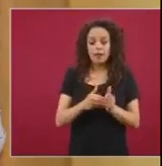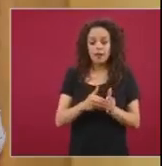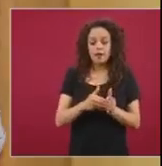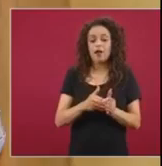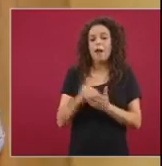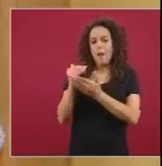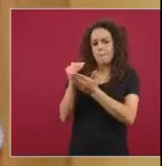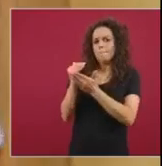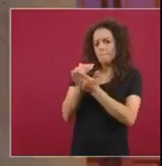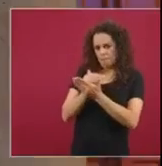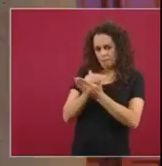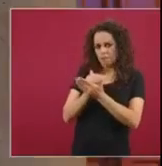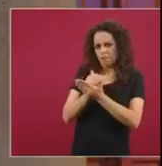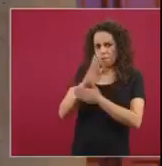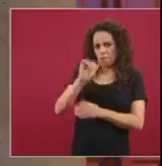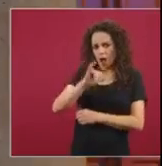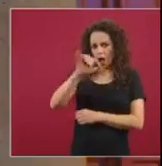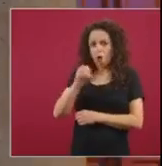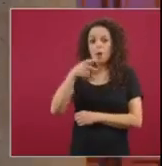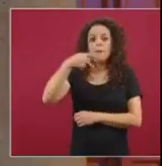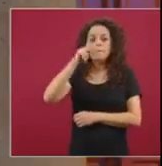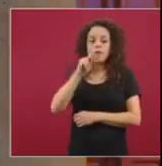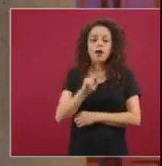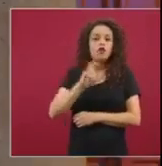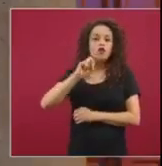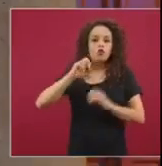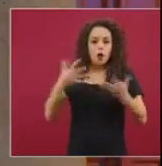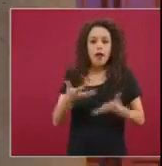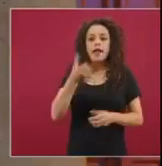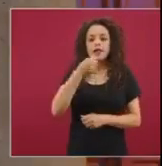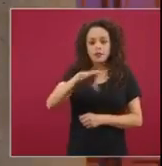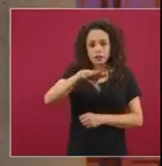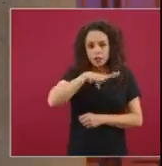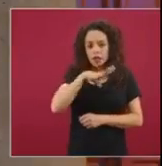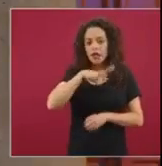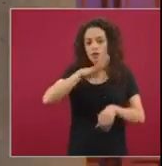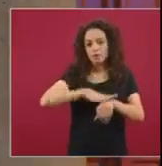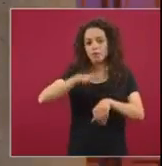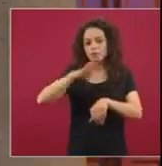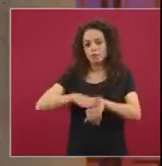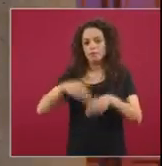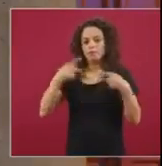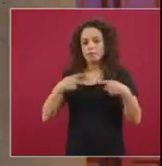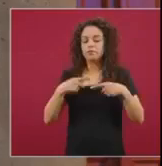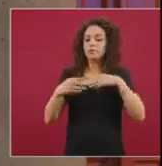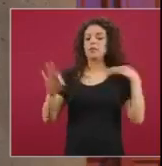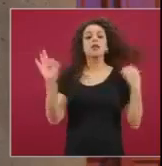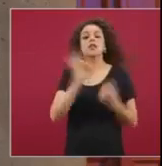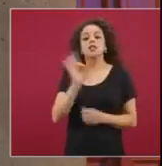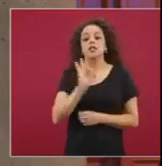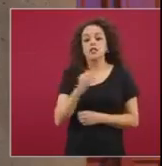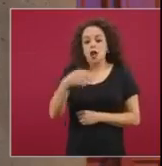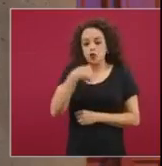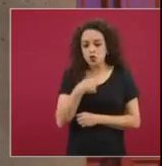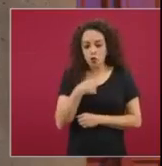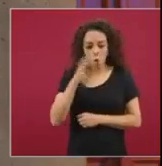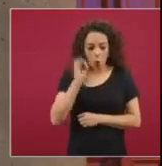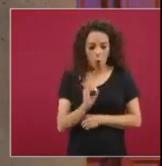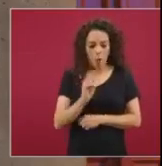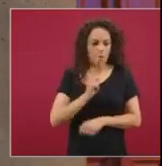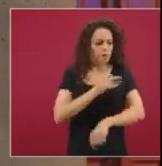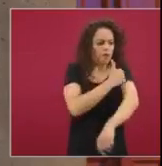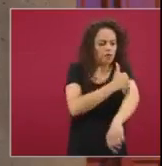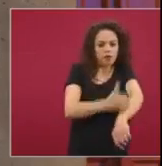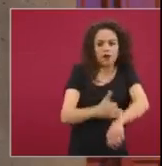siguen existiendo personas. Y yo me pregunto, si esa persona fuera yo, o fuera mi familiar, o fuera alguien que yo quiero, pues me interesaría